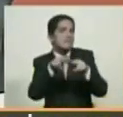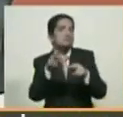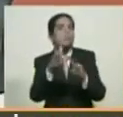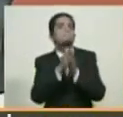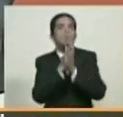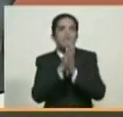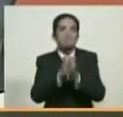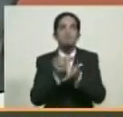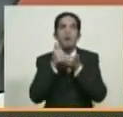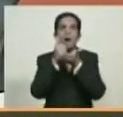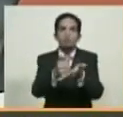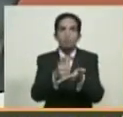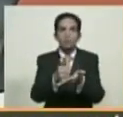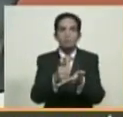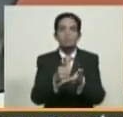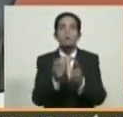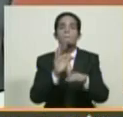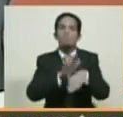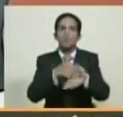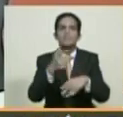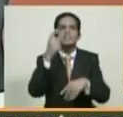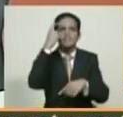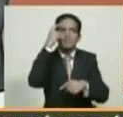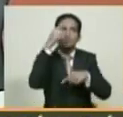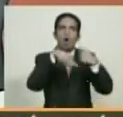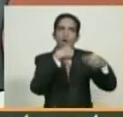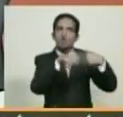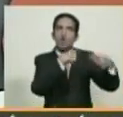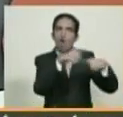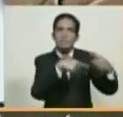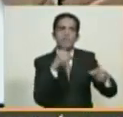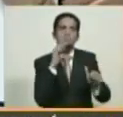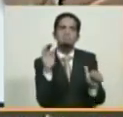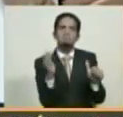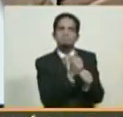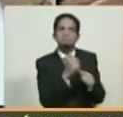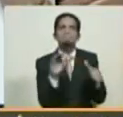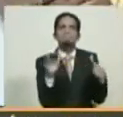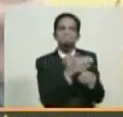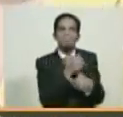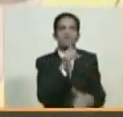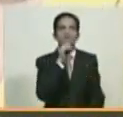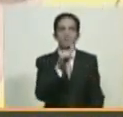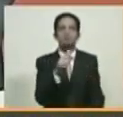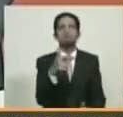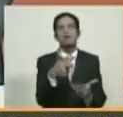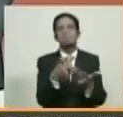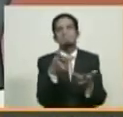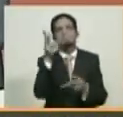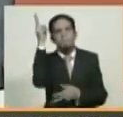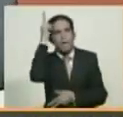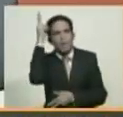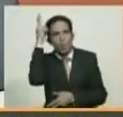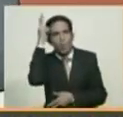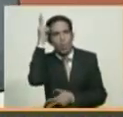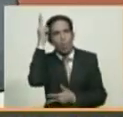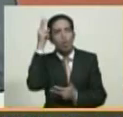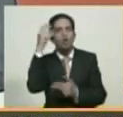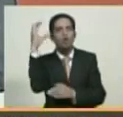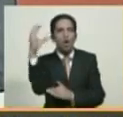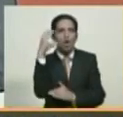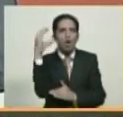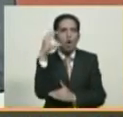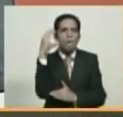asunto, porque a diario aparece este tipo de información en los periódicos de Perú, en los periódicos de